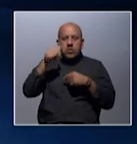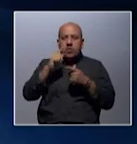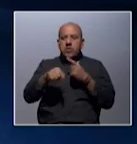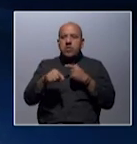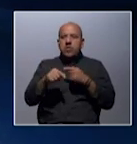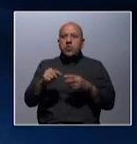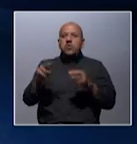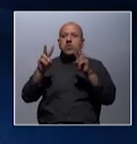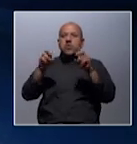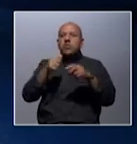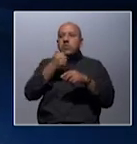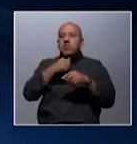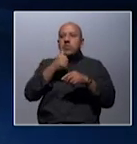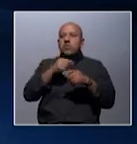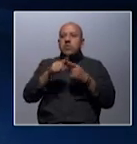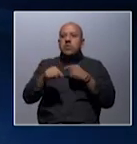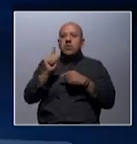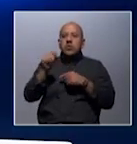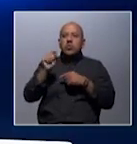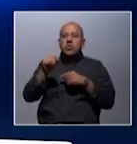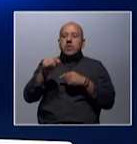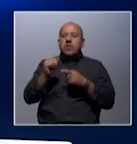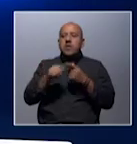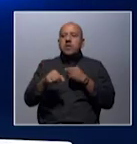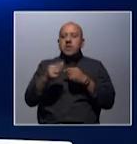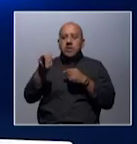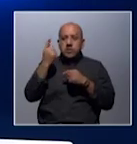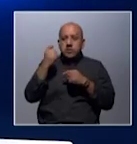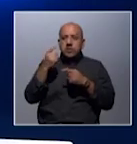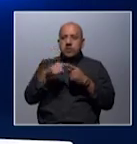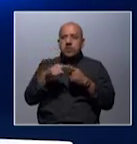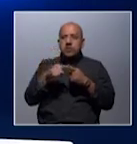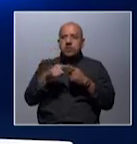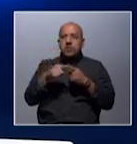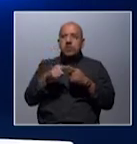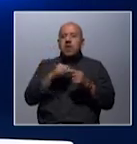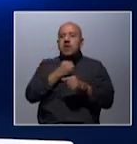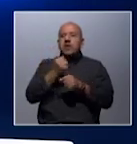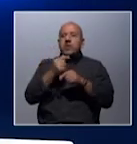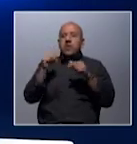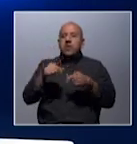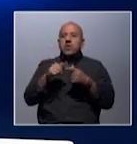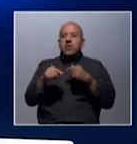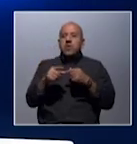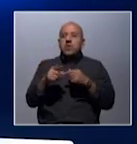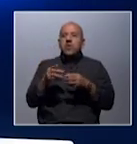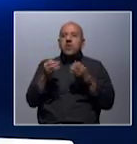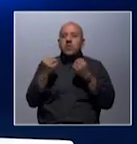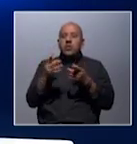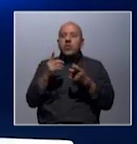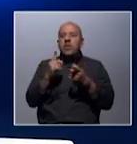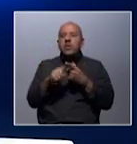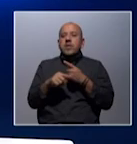un título viejo. En Twitter. Durante la noche de ayer y hasta la media mañana de hoy, porque realmente generó